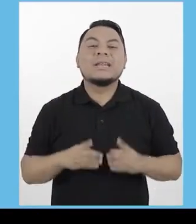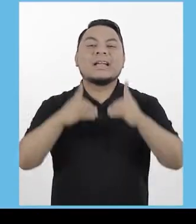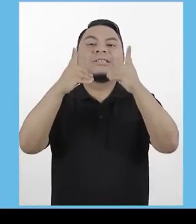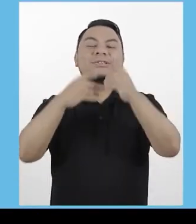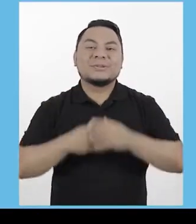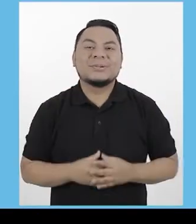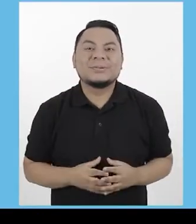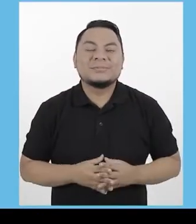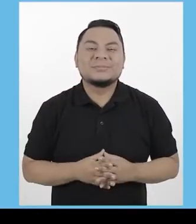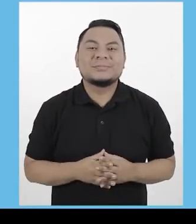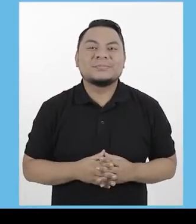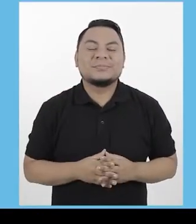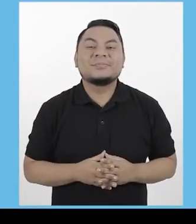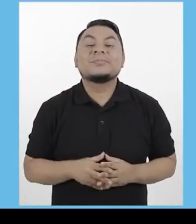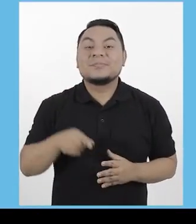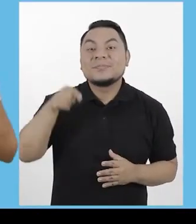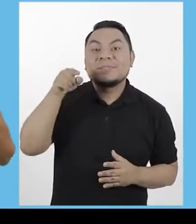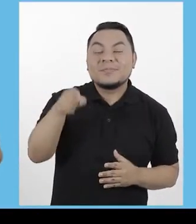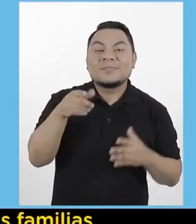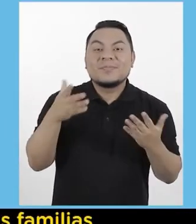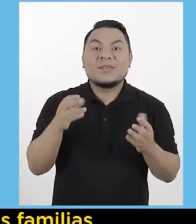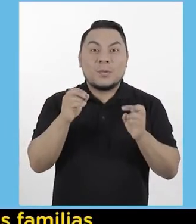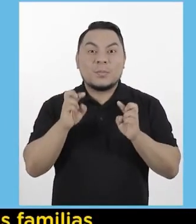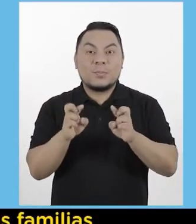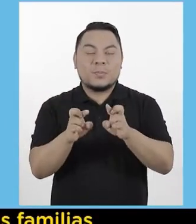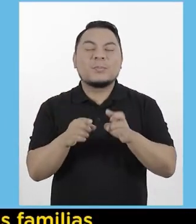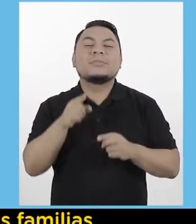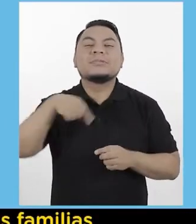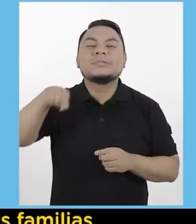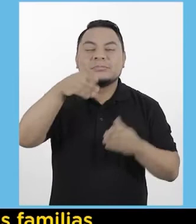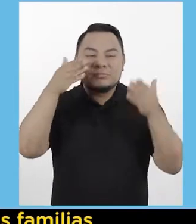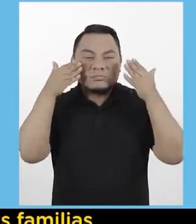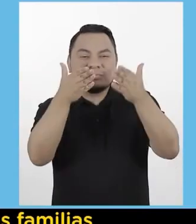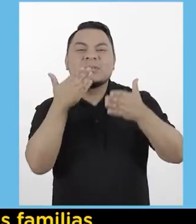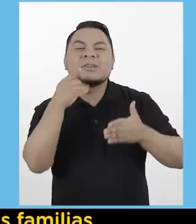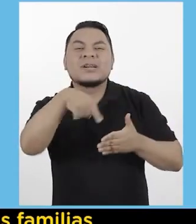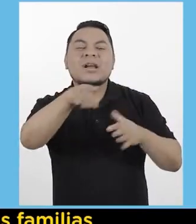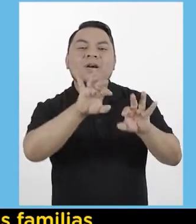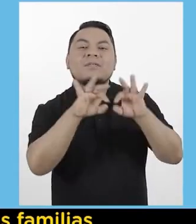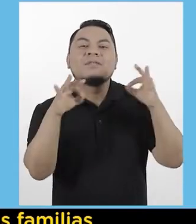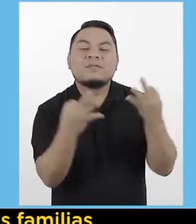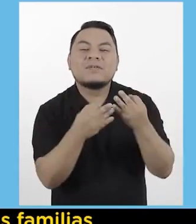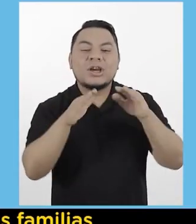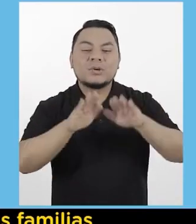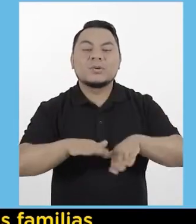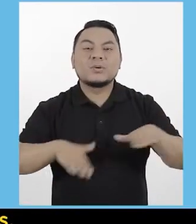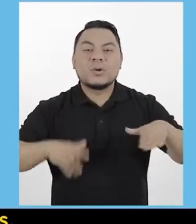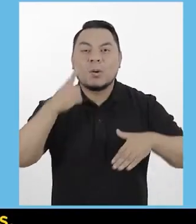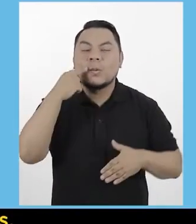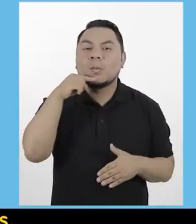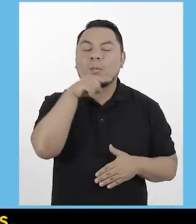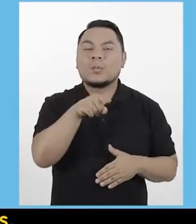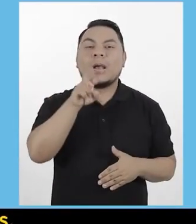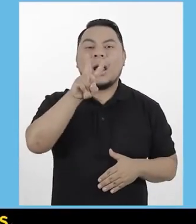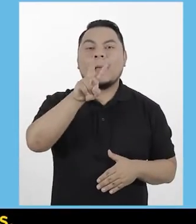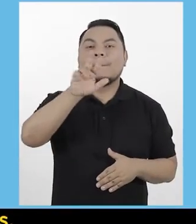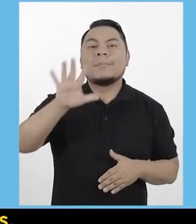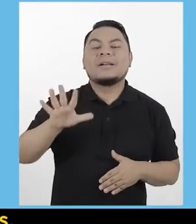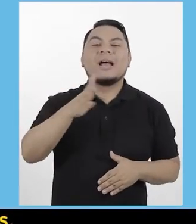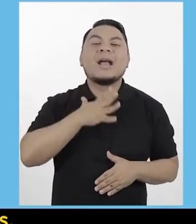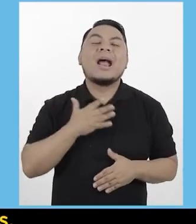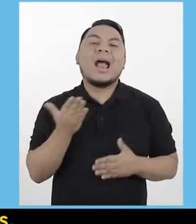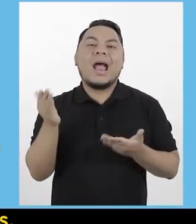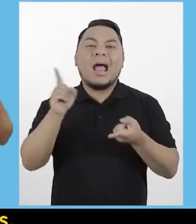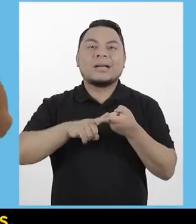al Ministerio de Educación. En esta oportunidad nos dirigiremos a las familias de niñas y niños